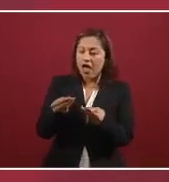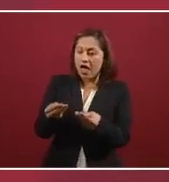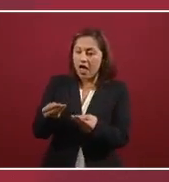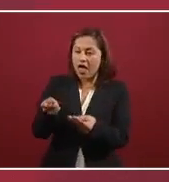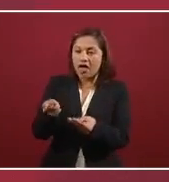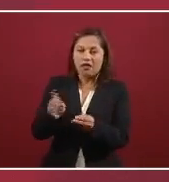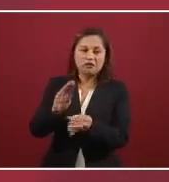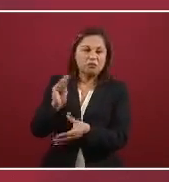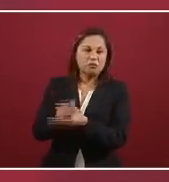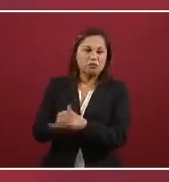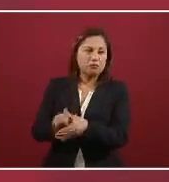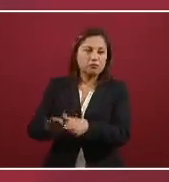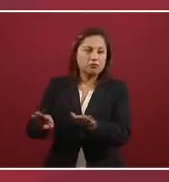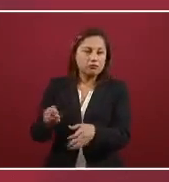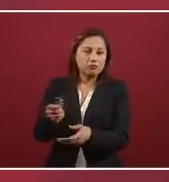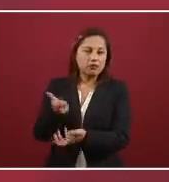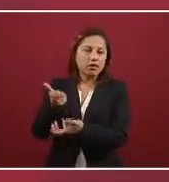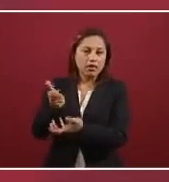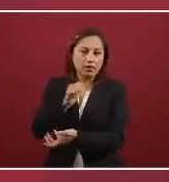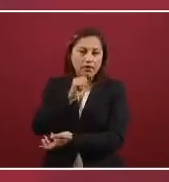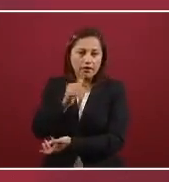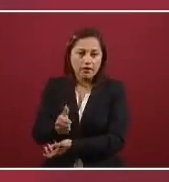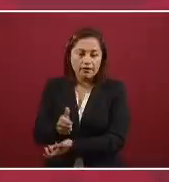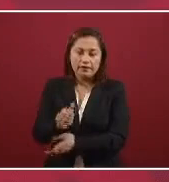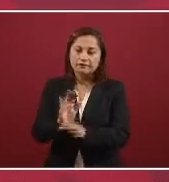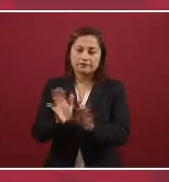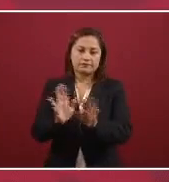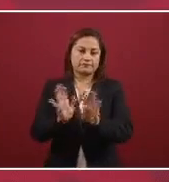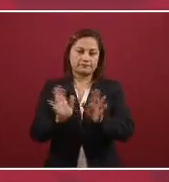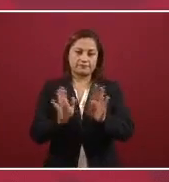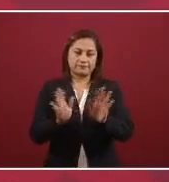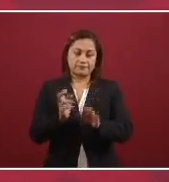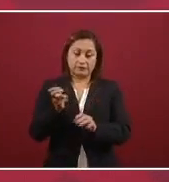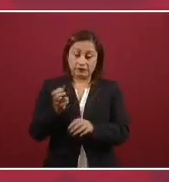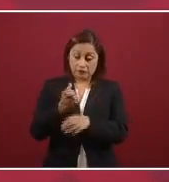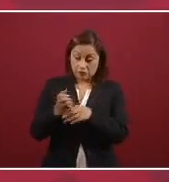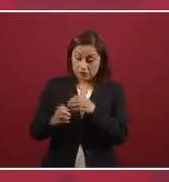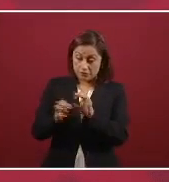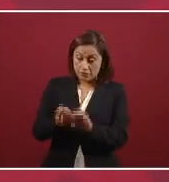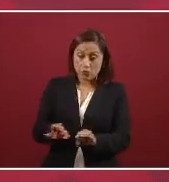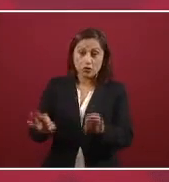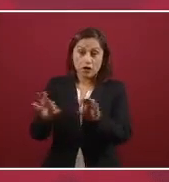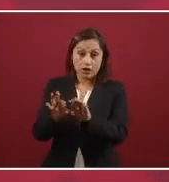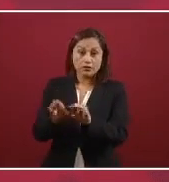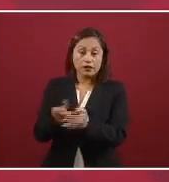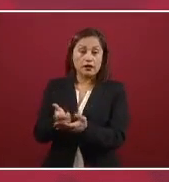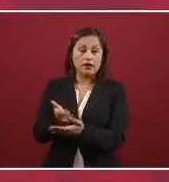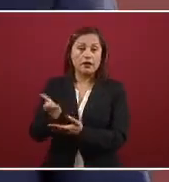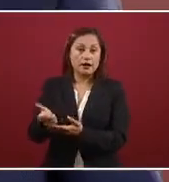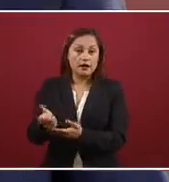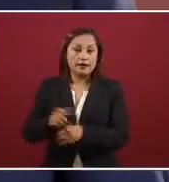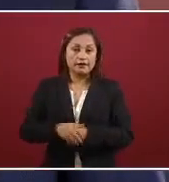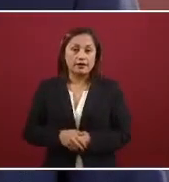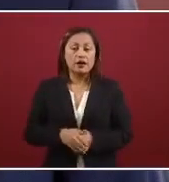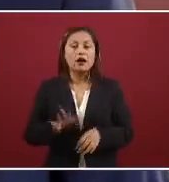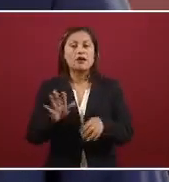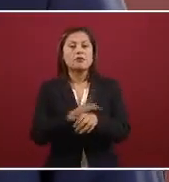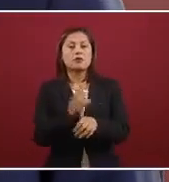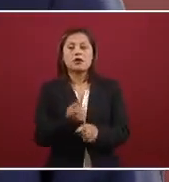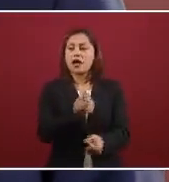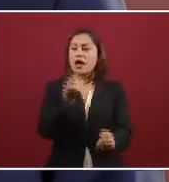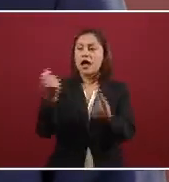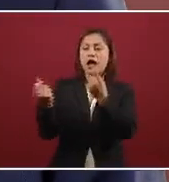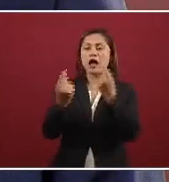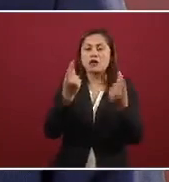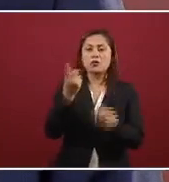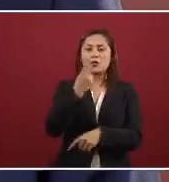fundamental, lo esencial, porque algunos han malinterpretado, dice, por austeridad no va a